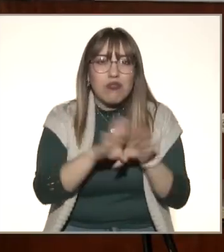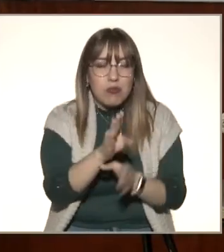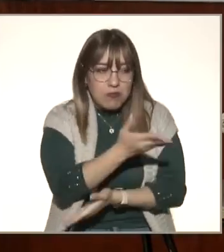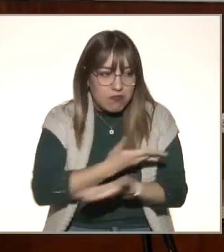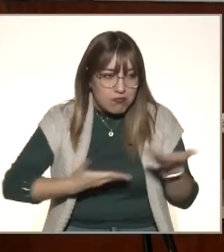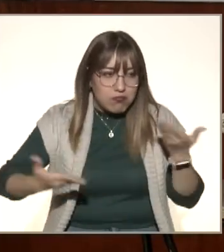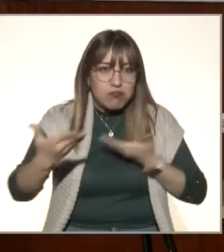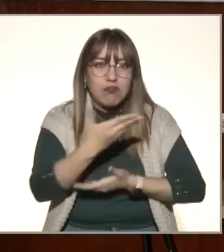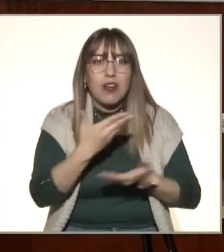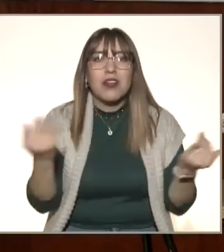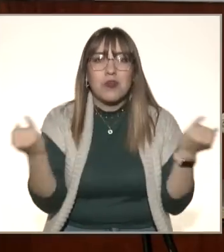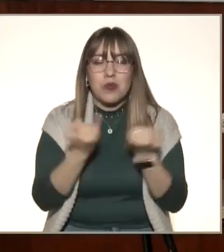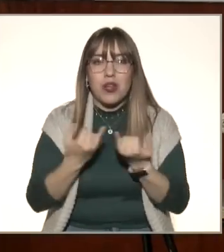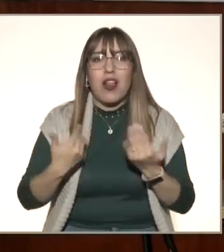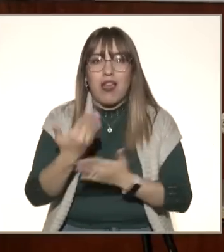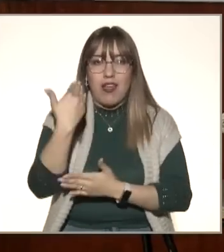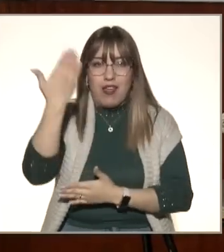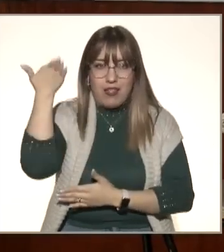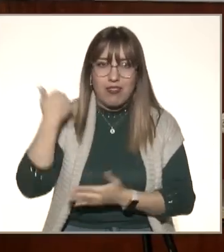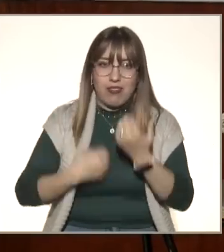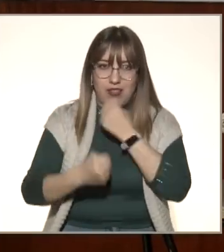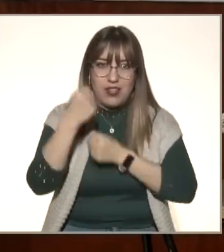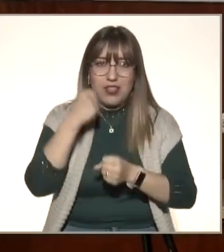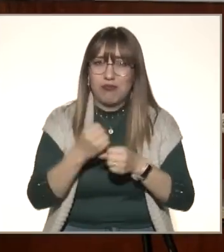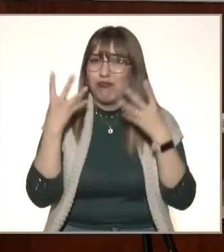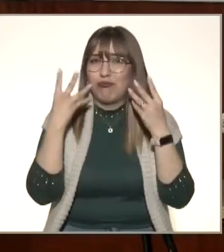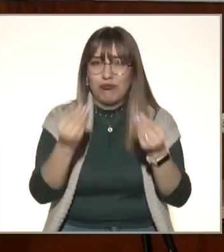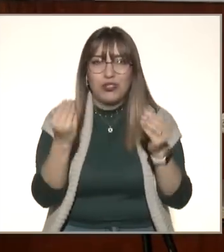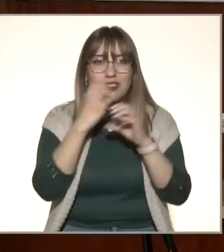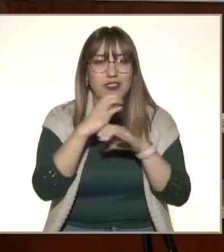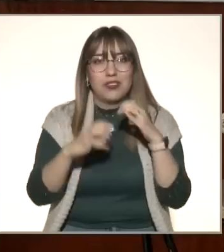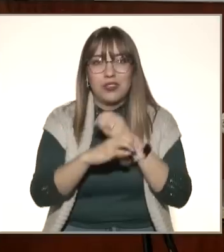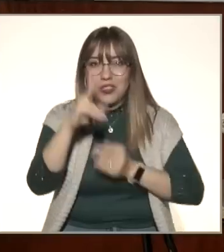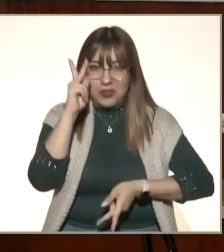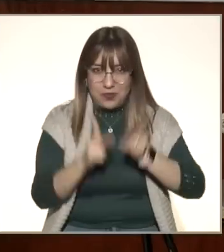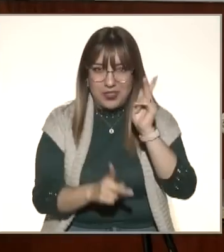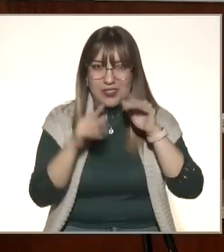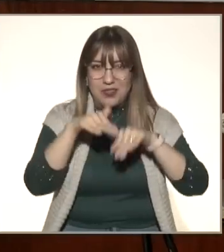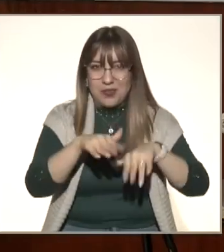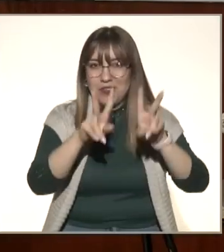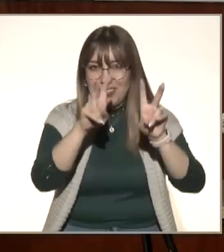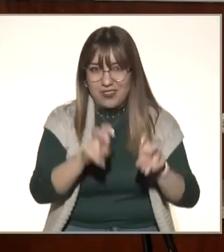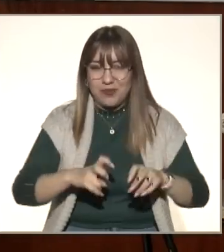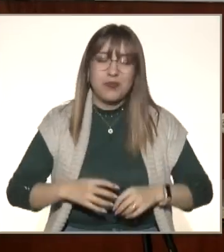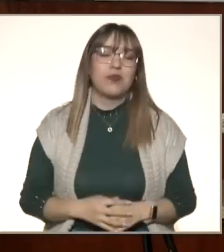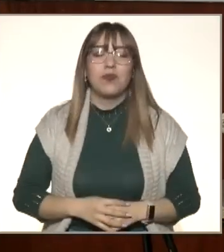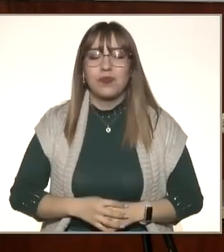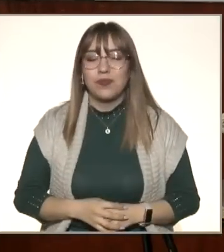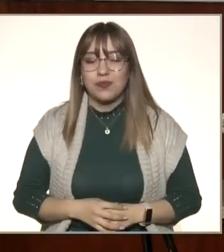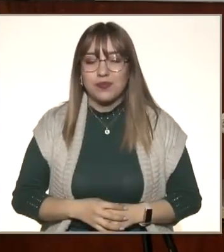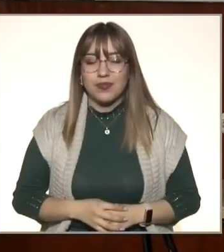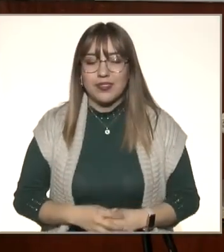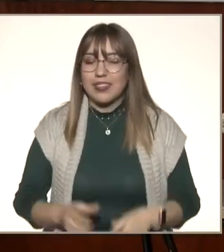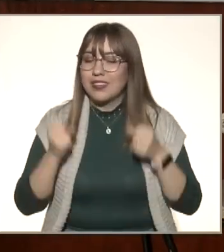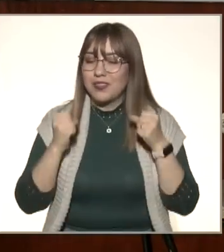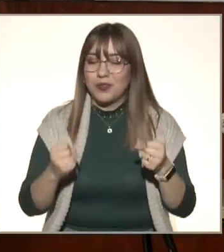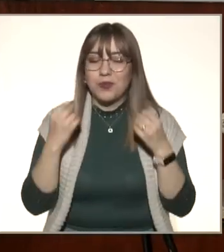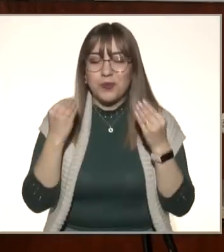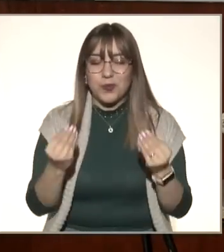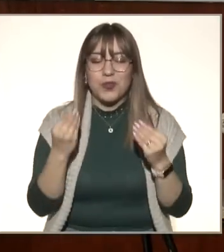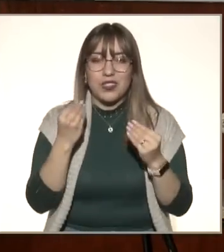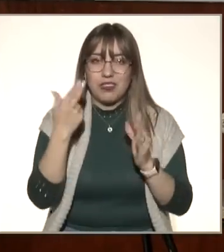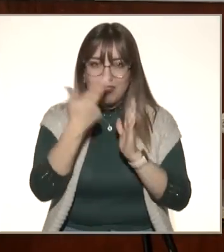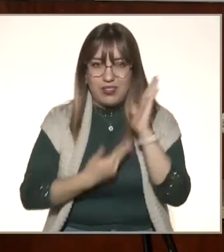sino también de años pasados. Así que hay mucho que platicar sobre este tema y seguramente muchas herramientas las que se van a brindar